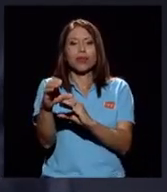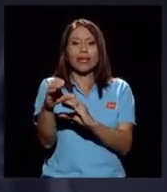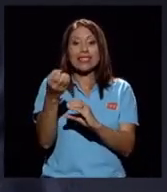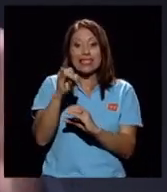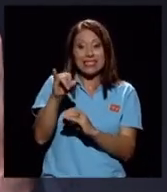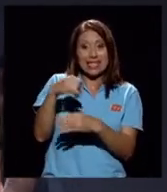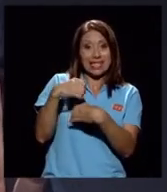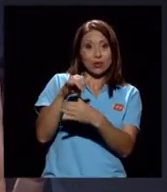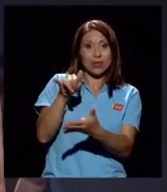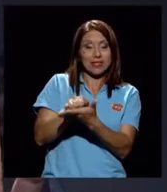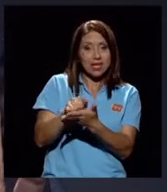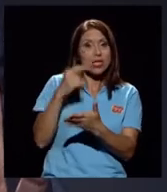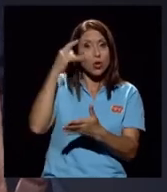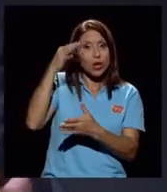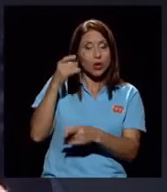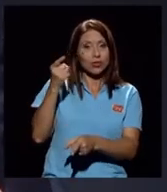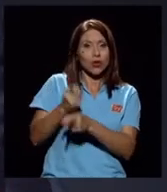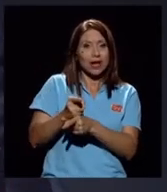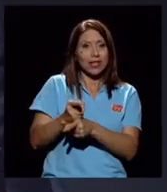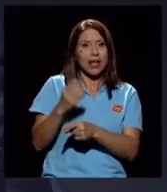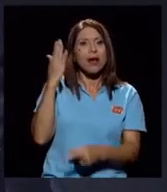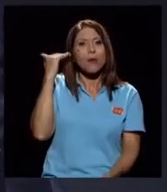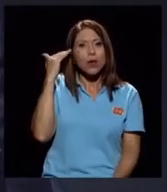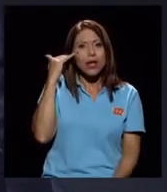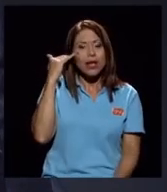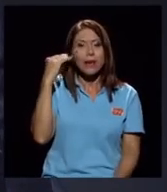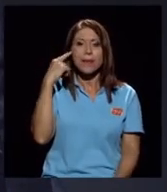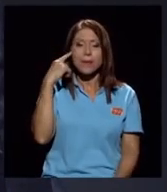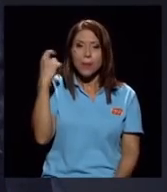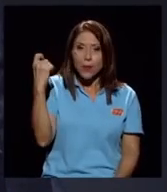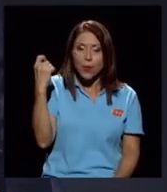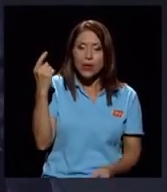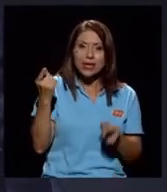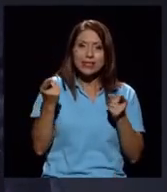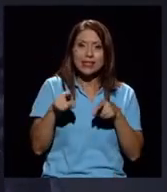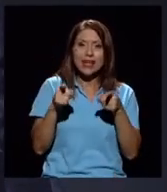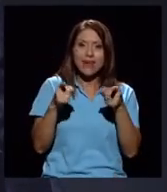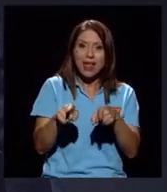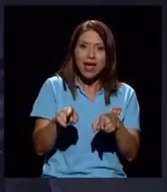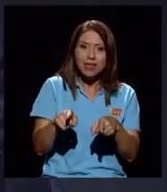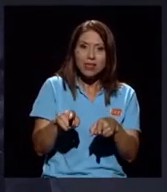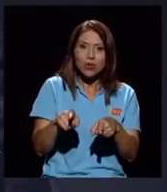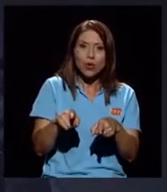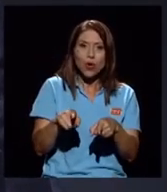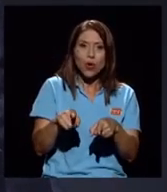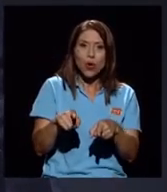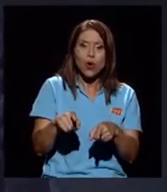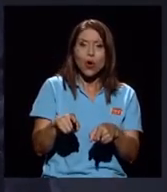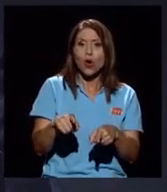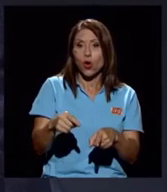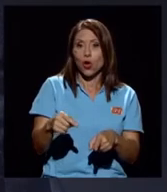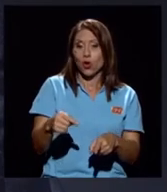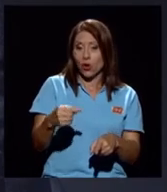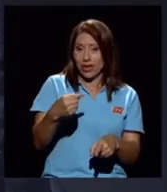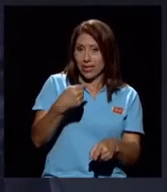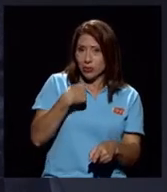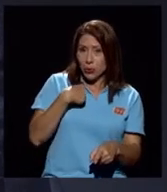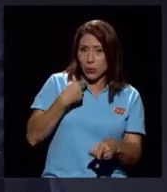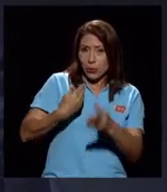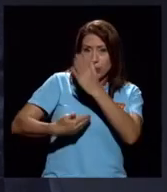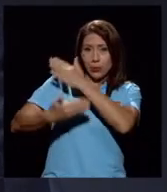correcta porque porque se estaba dando el efecto que yo en la época